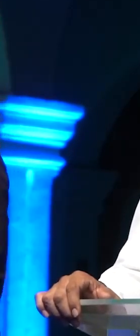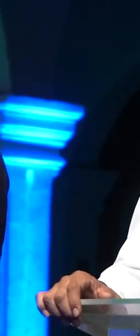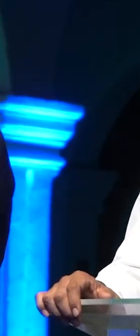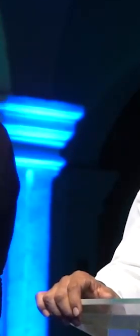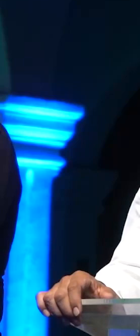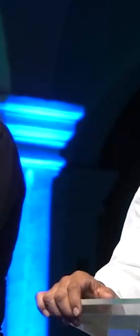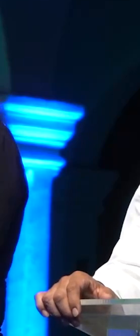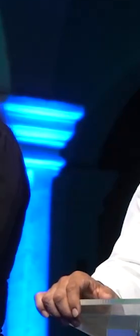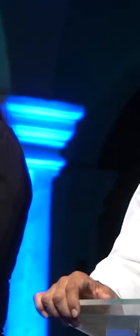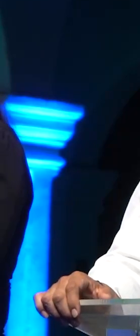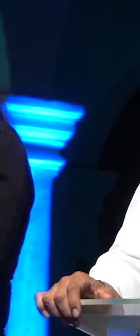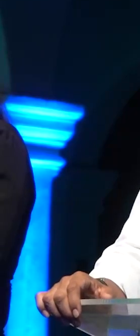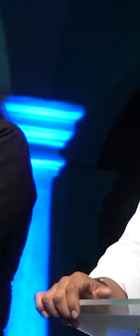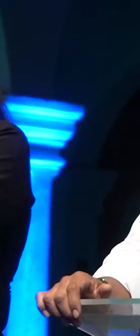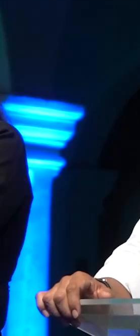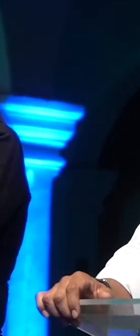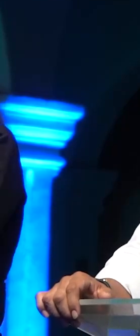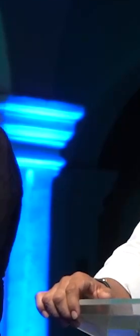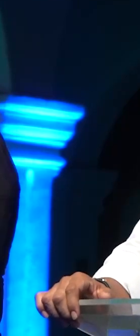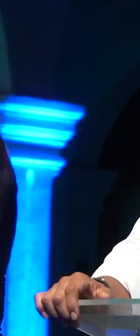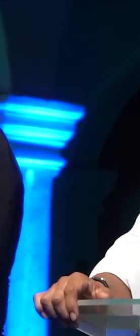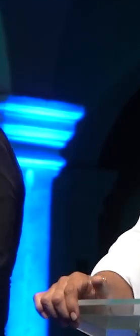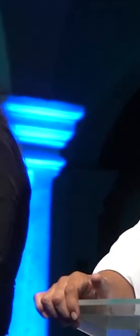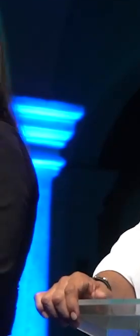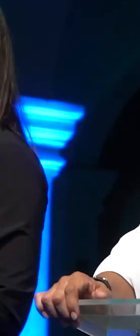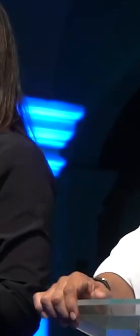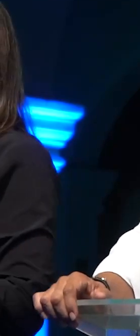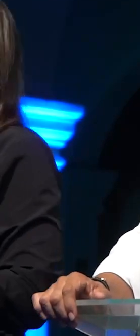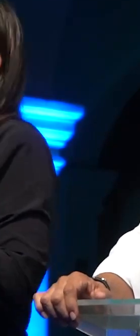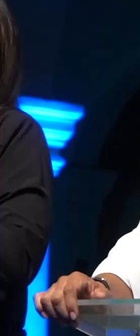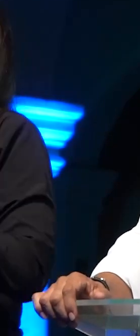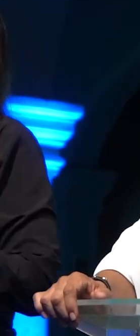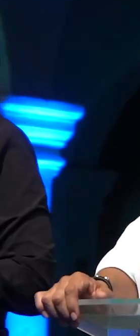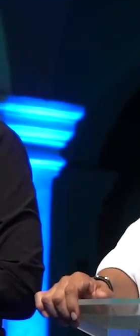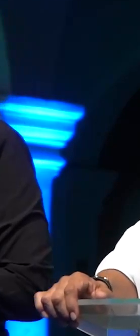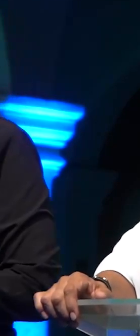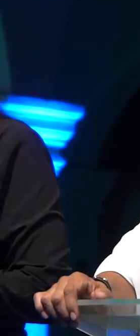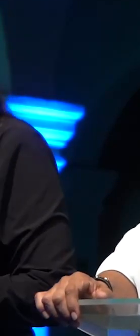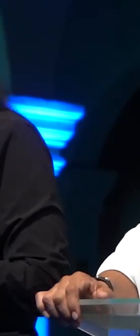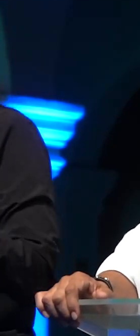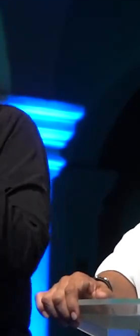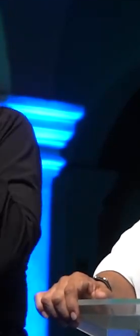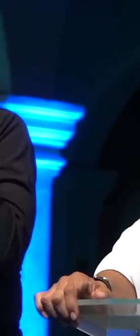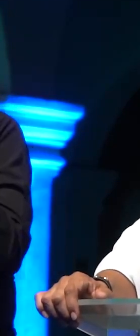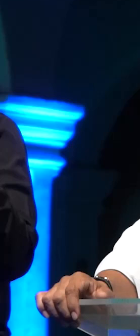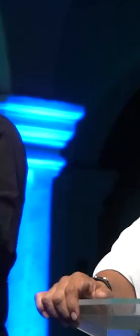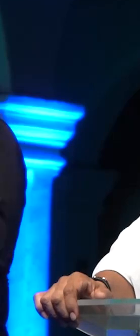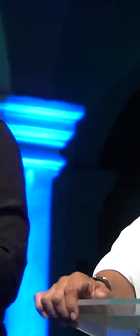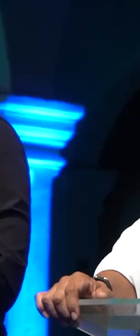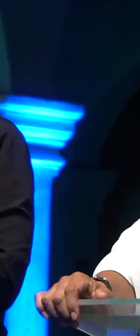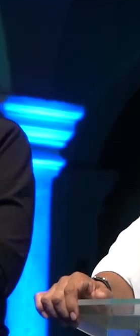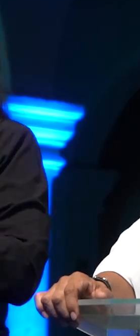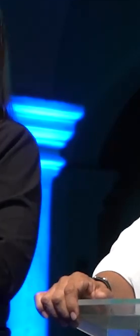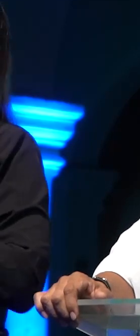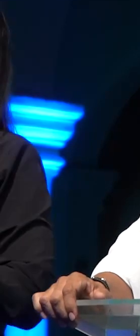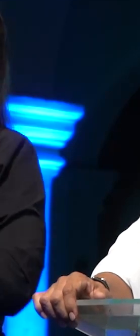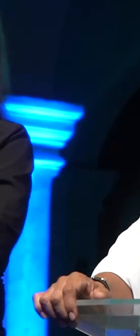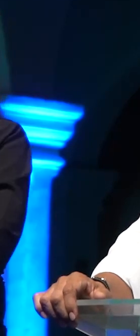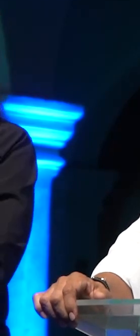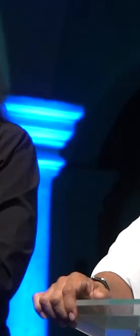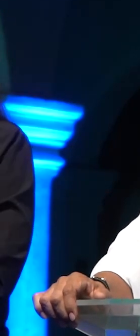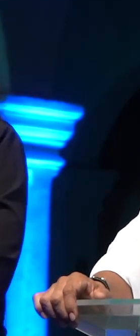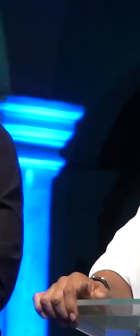no existe en ese contexto. Pero ahí necesitamos una estrategia articulada de ciudad para promocionar la ciudad como destino